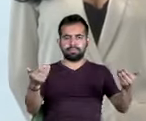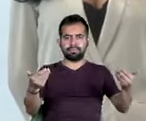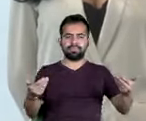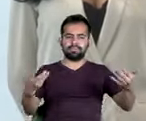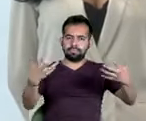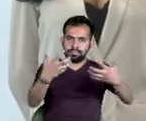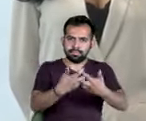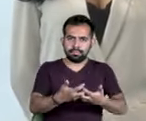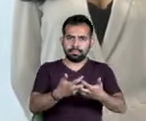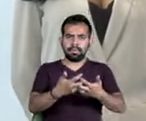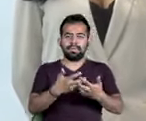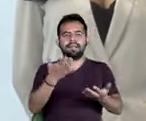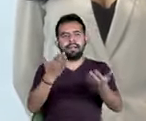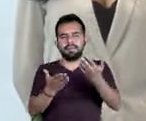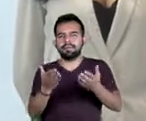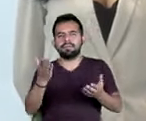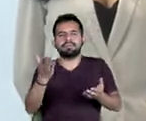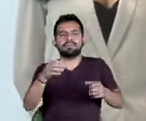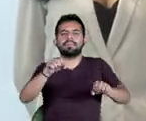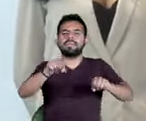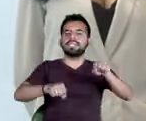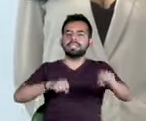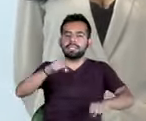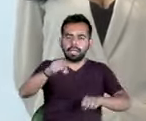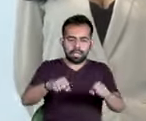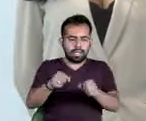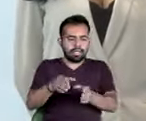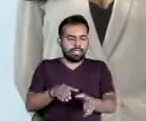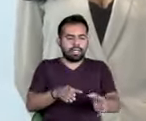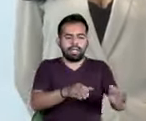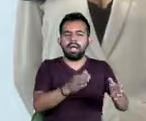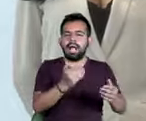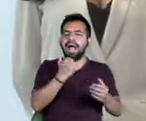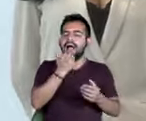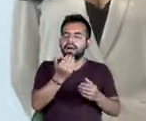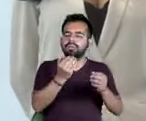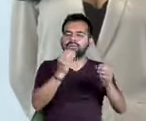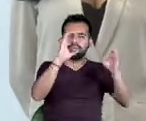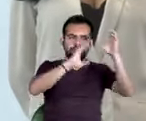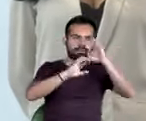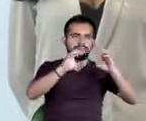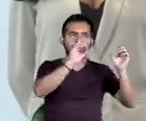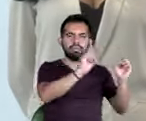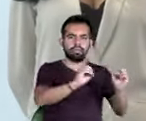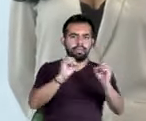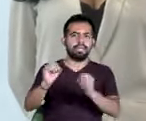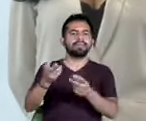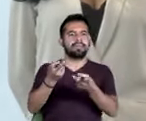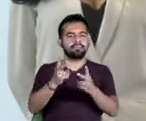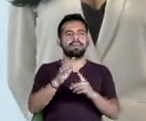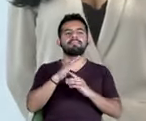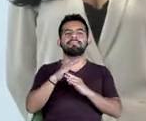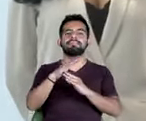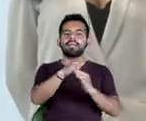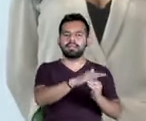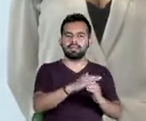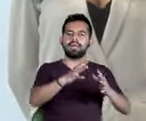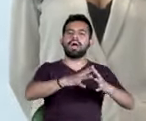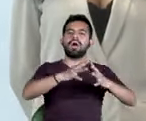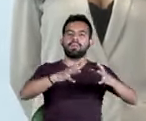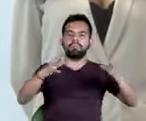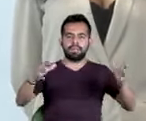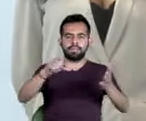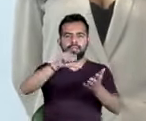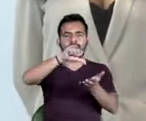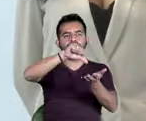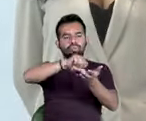de transporte alternativos, bicicleta, scooter, sino que buscaremos de manera ordenada y de manera pacífica seguir aumentando una ciudad que